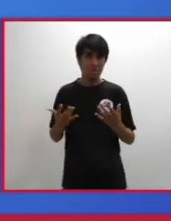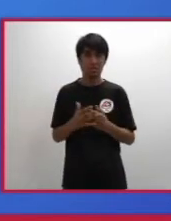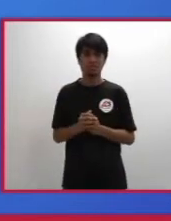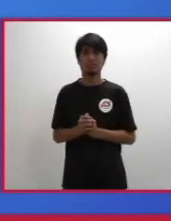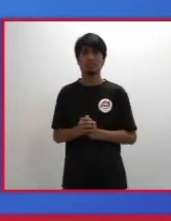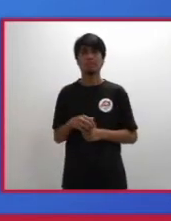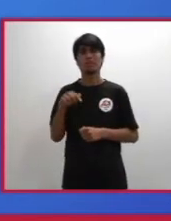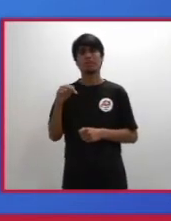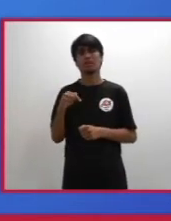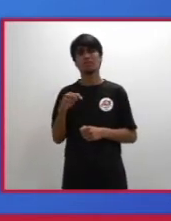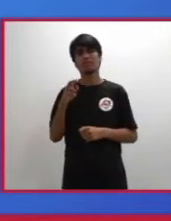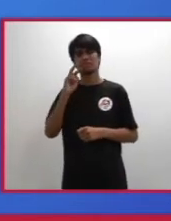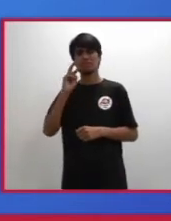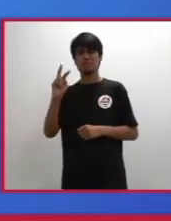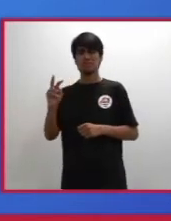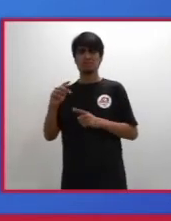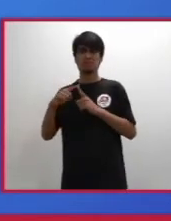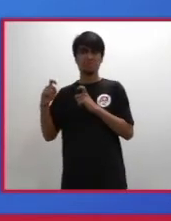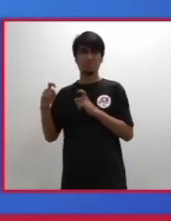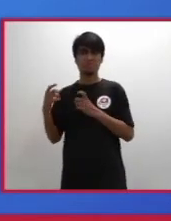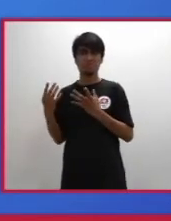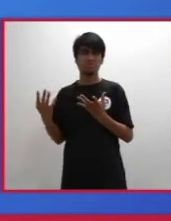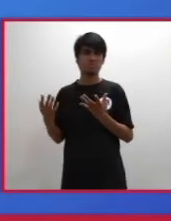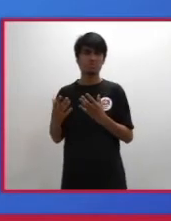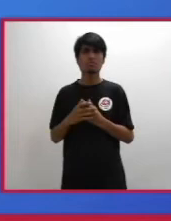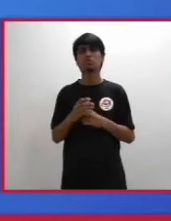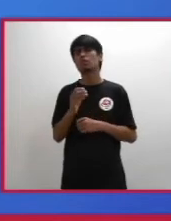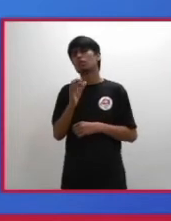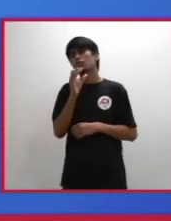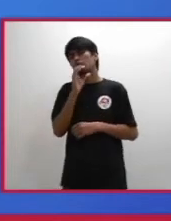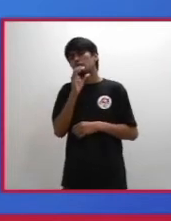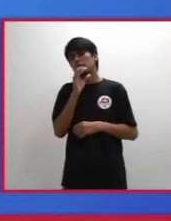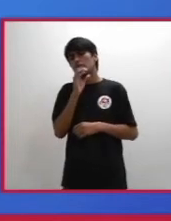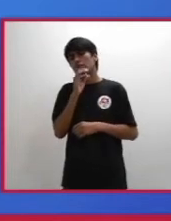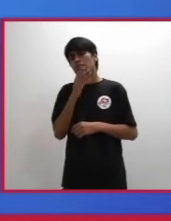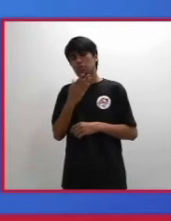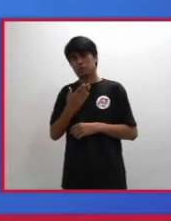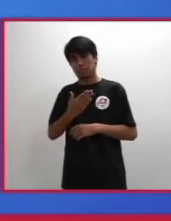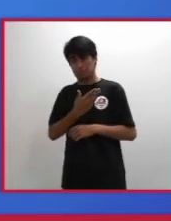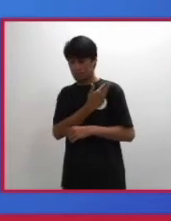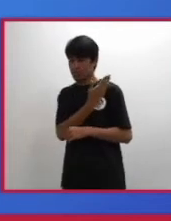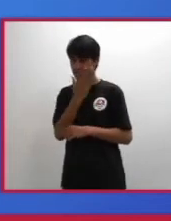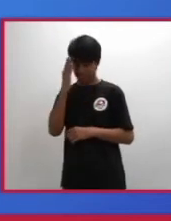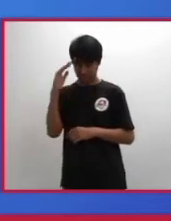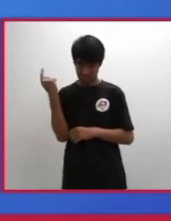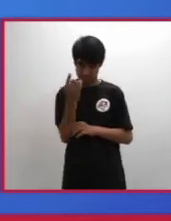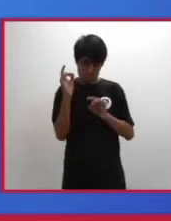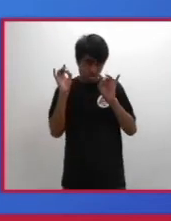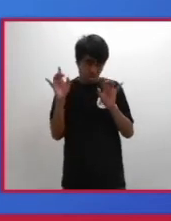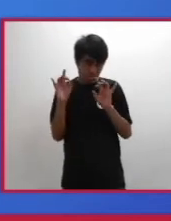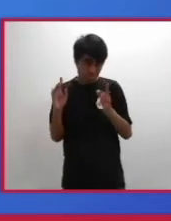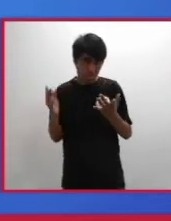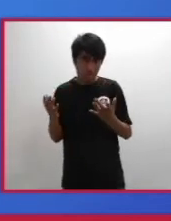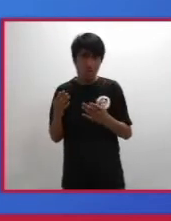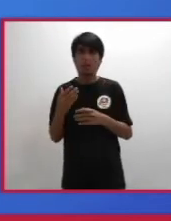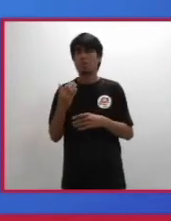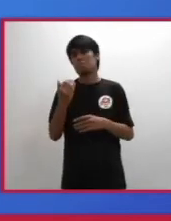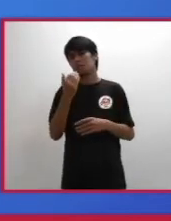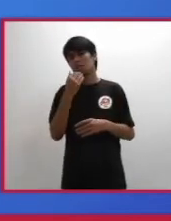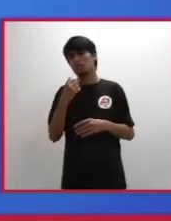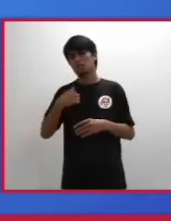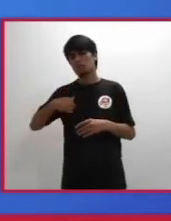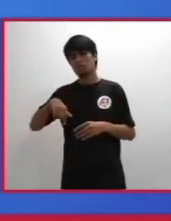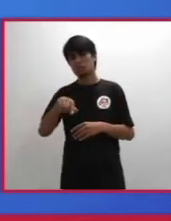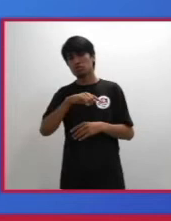Ahora lo que queremos ver es cómo, porque los accidentes suceden. Entonces, ¿qué es lo que debemos